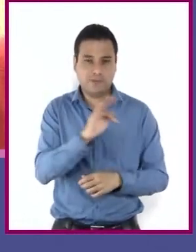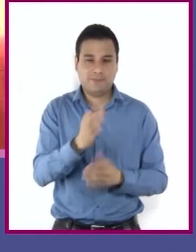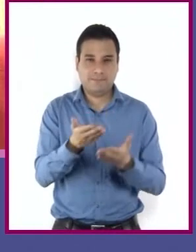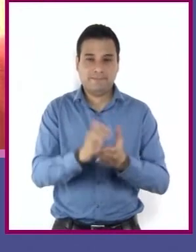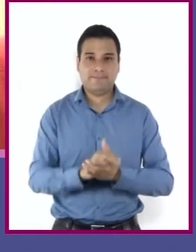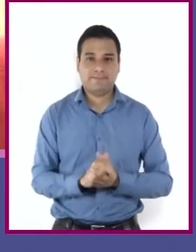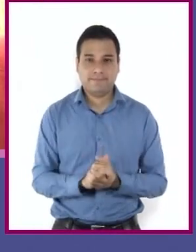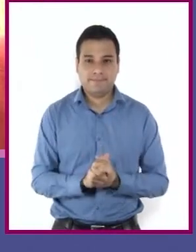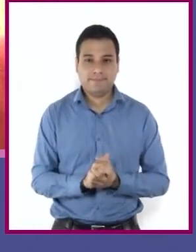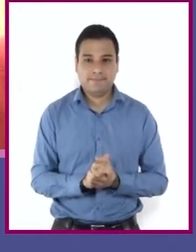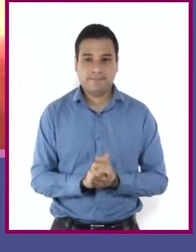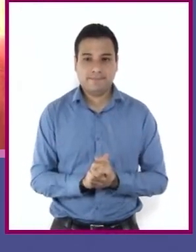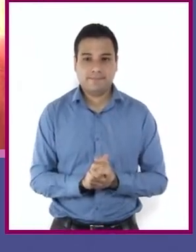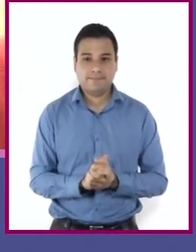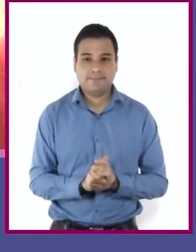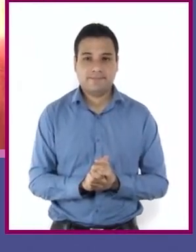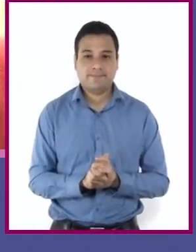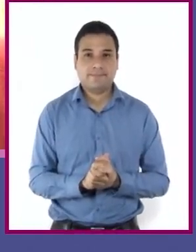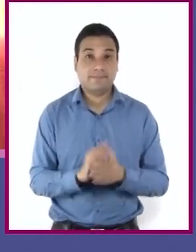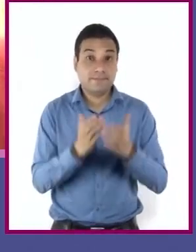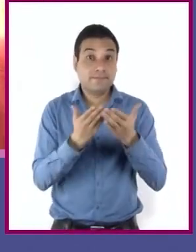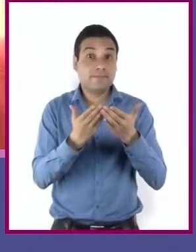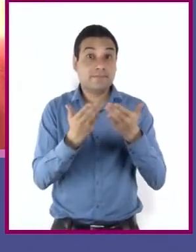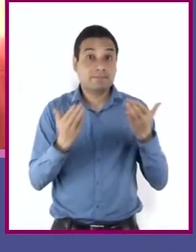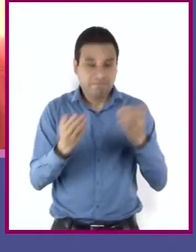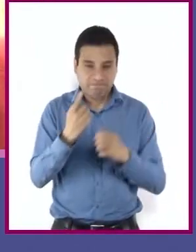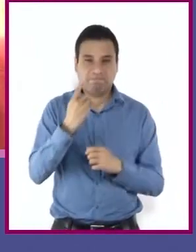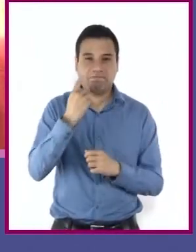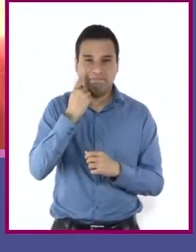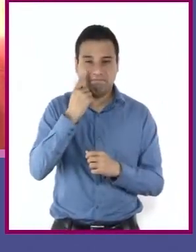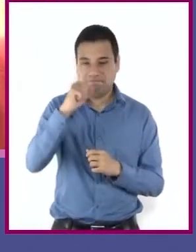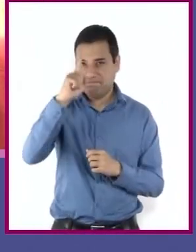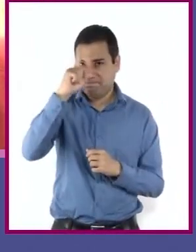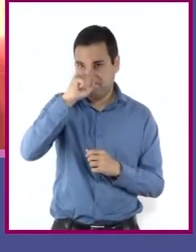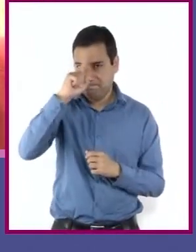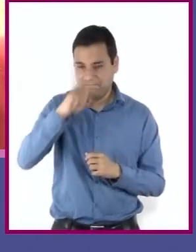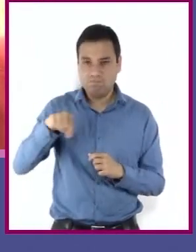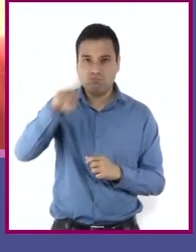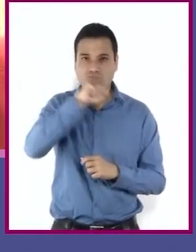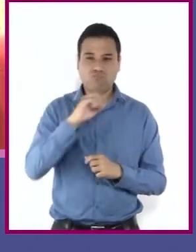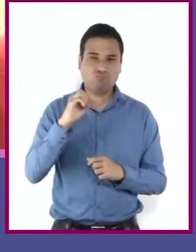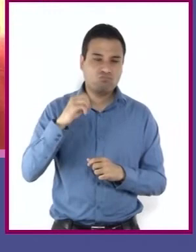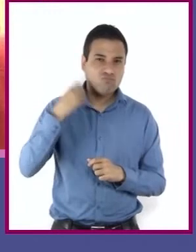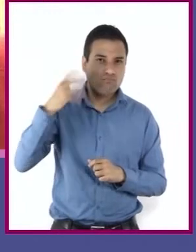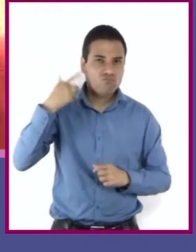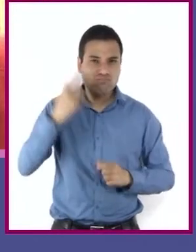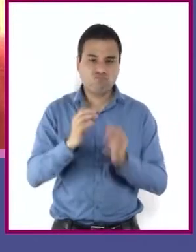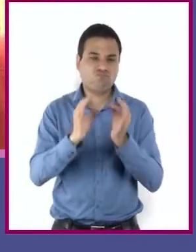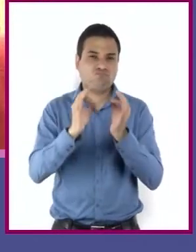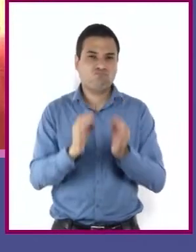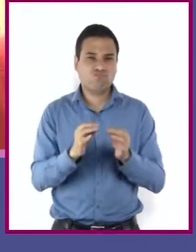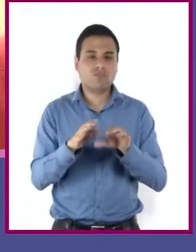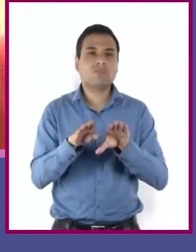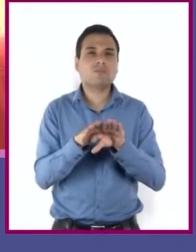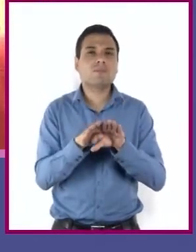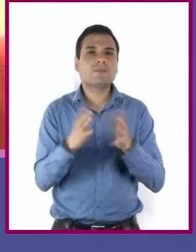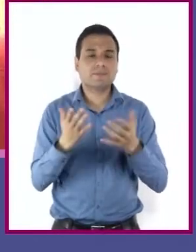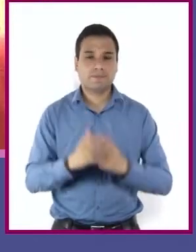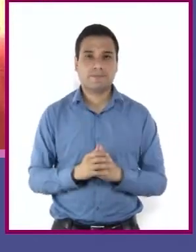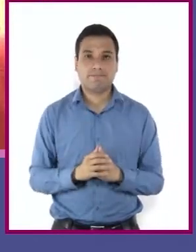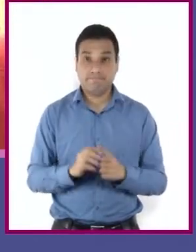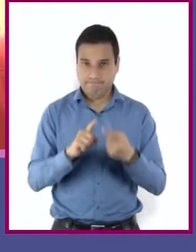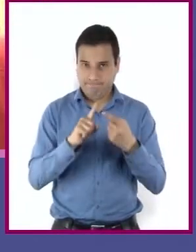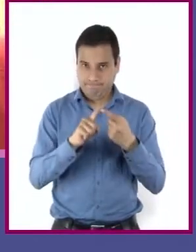autoevaluación. Ahora les daré algunos consejos para que su exposición frente a público sea más amena para ustedes y su audiencia.